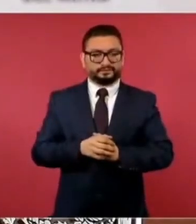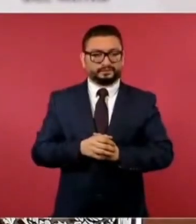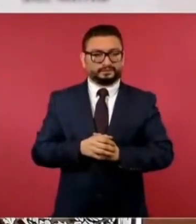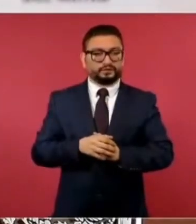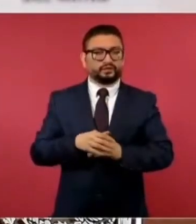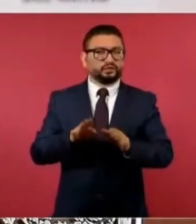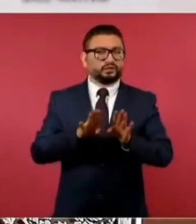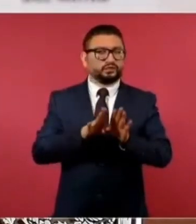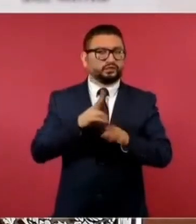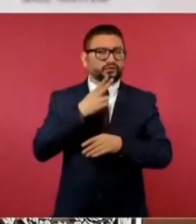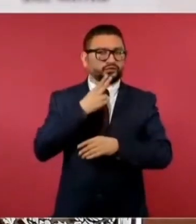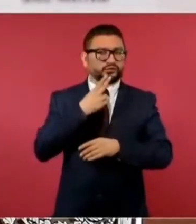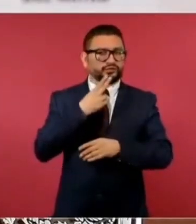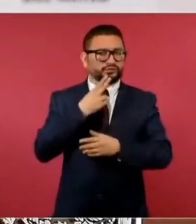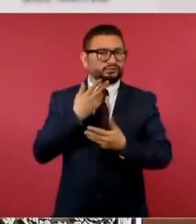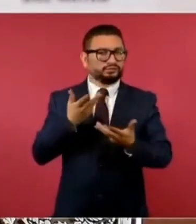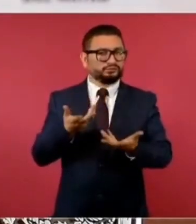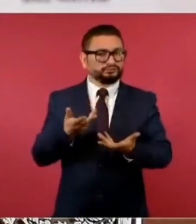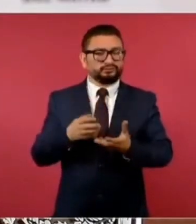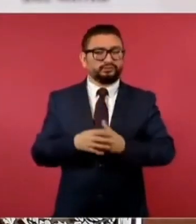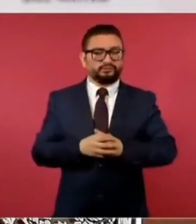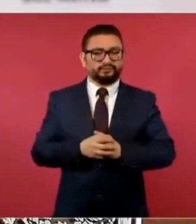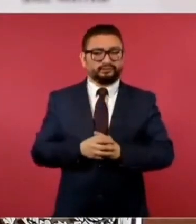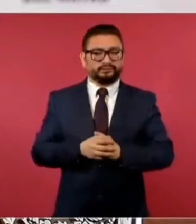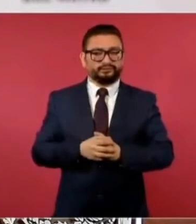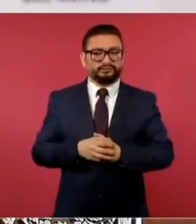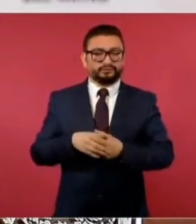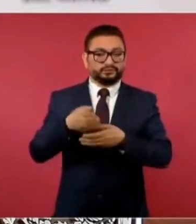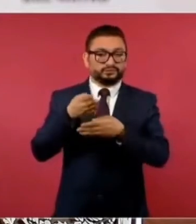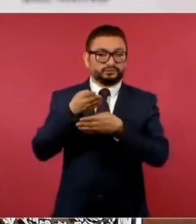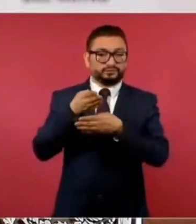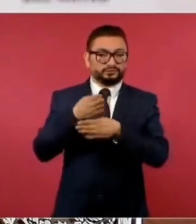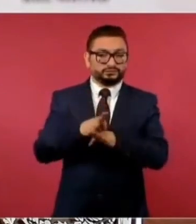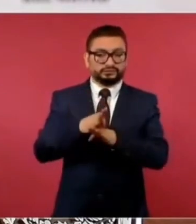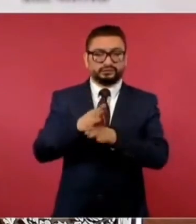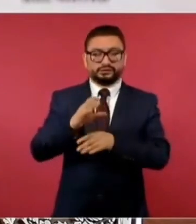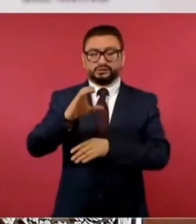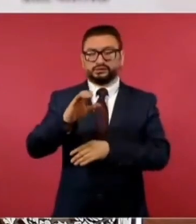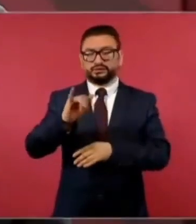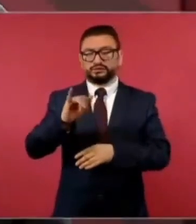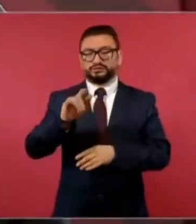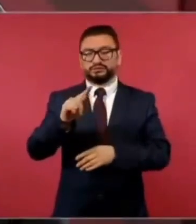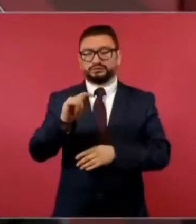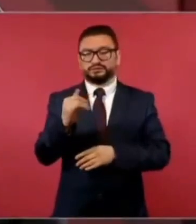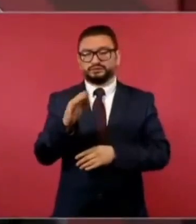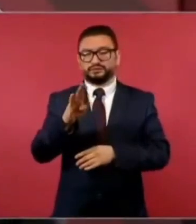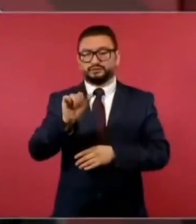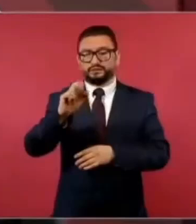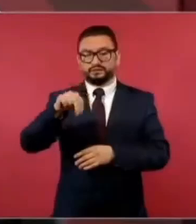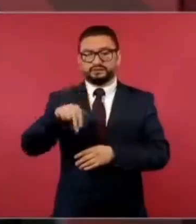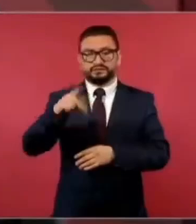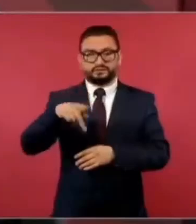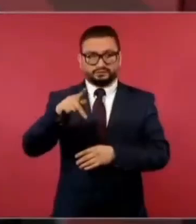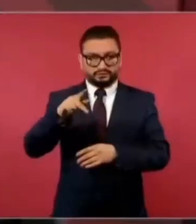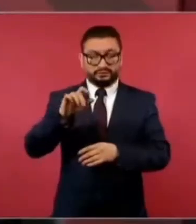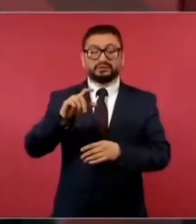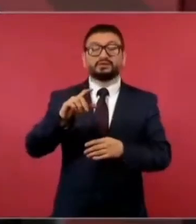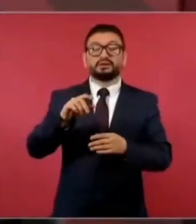Utilizando como banca corresponsal el Citibank, y